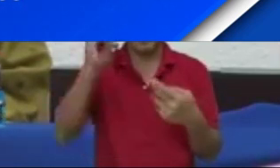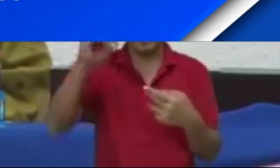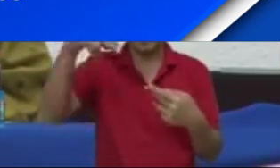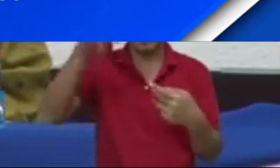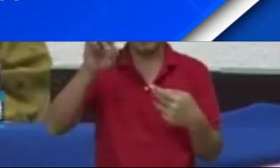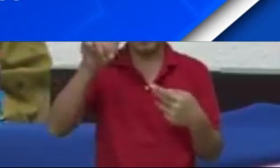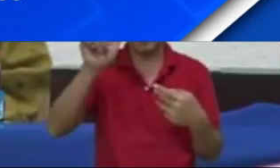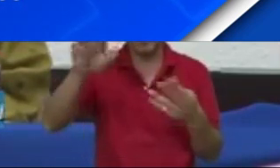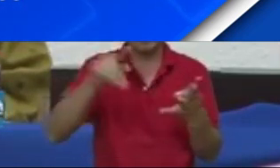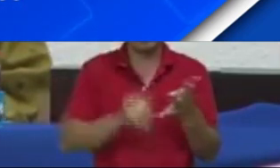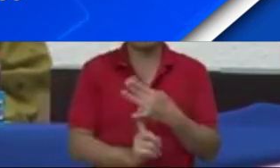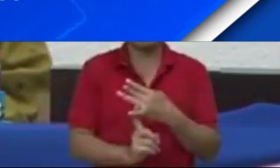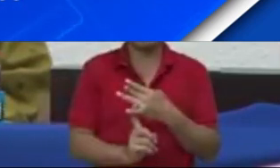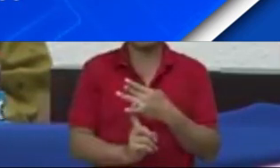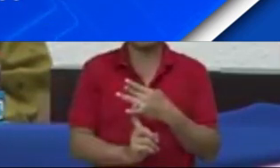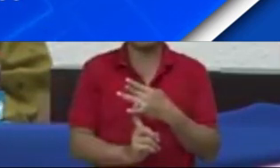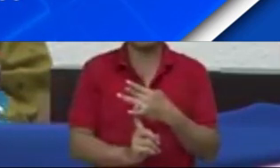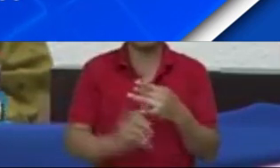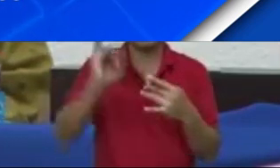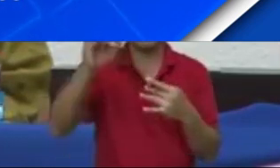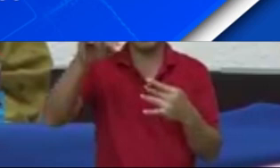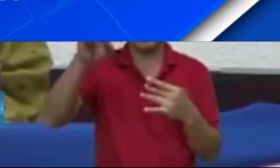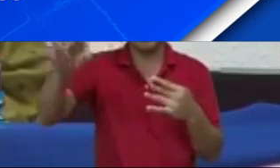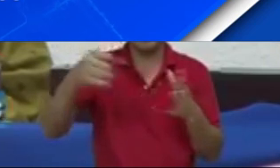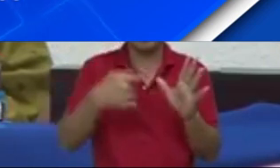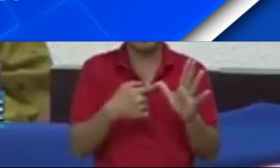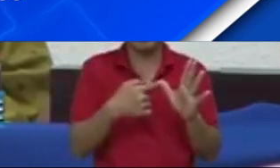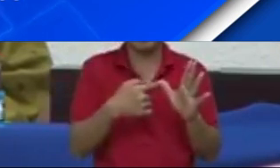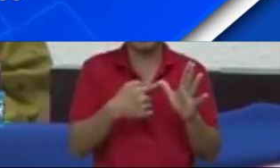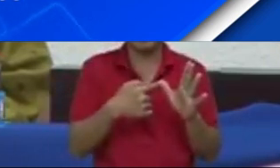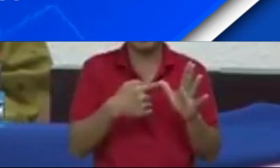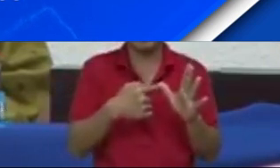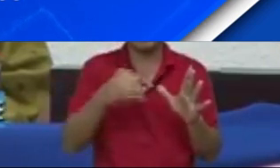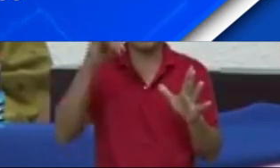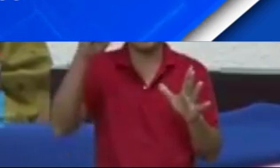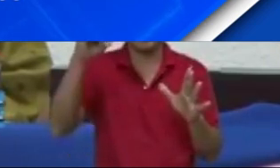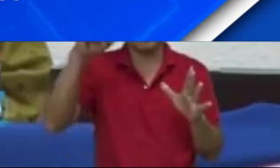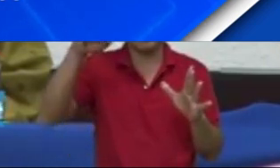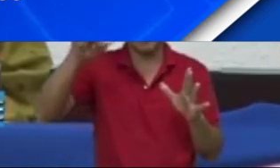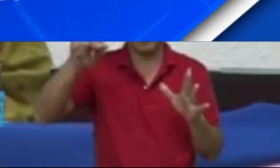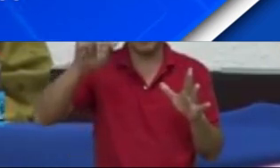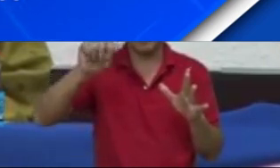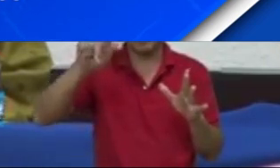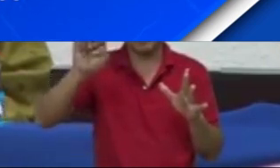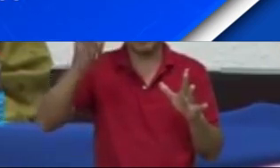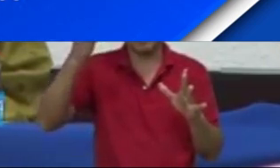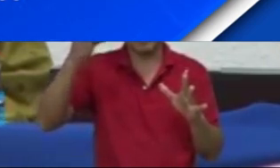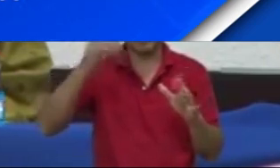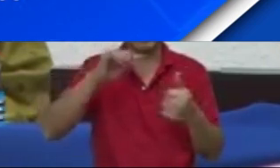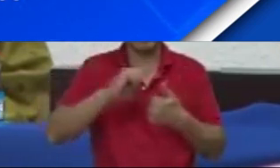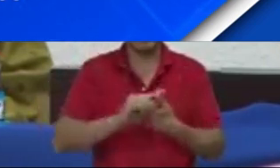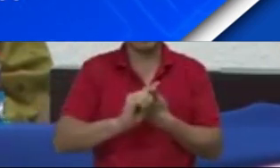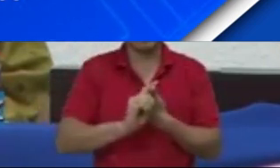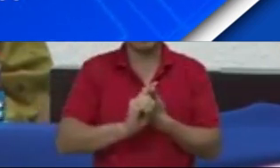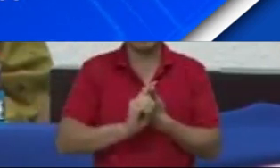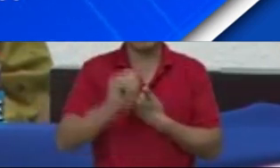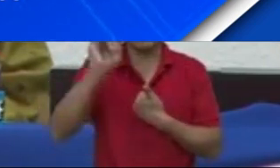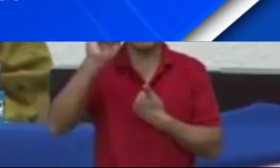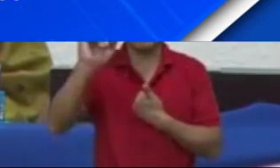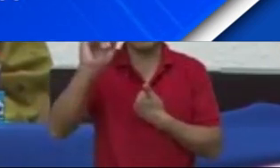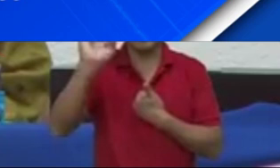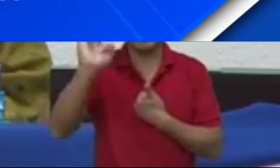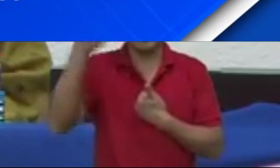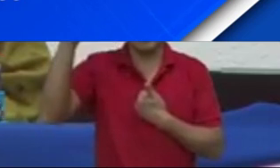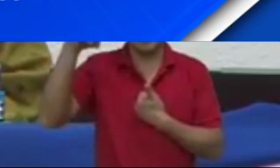Instituto Nicaragüense de Energía, Instituto Nacional Técnico y Tecnológico INATEC, Instituto Nicaragüense de Telecomunicaciones y